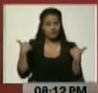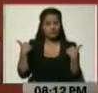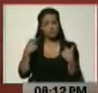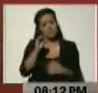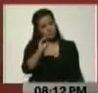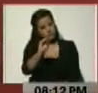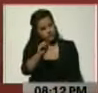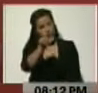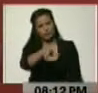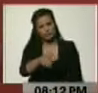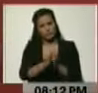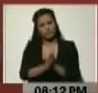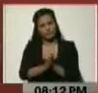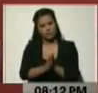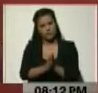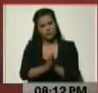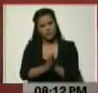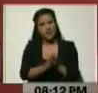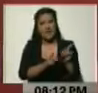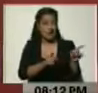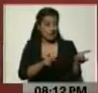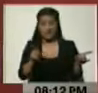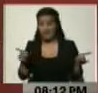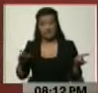intención que se divide el movimiento bolivariano.